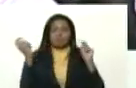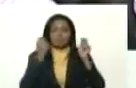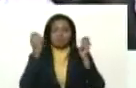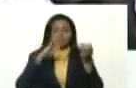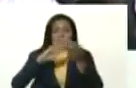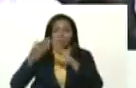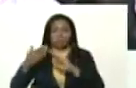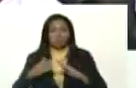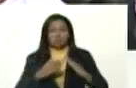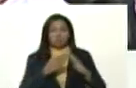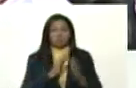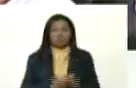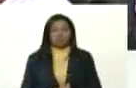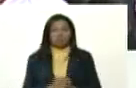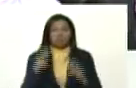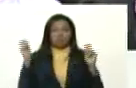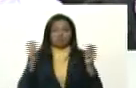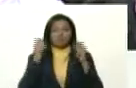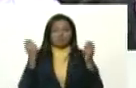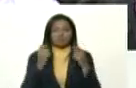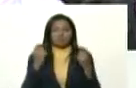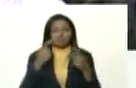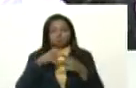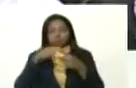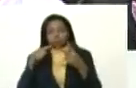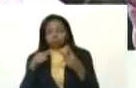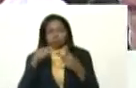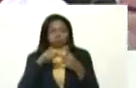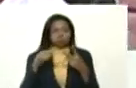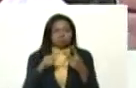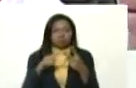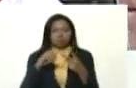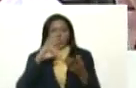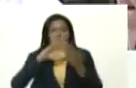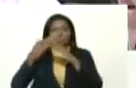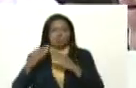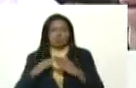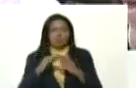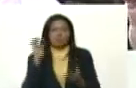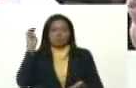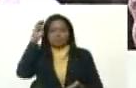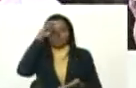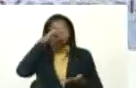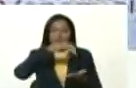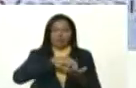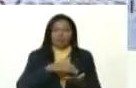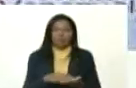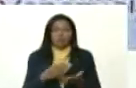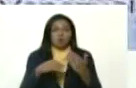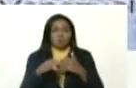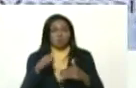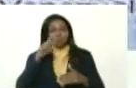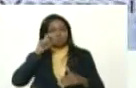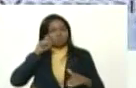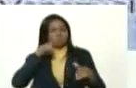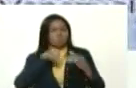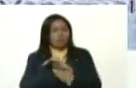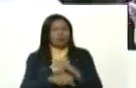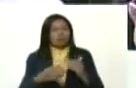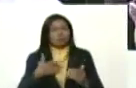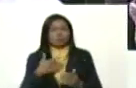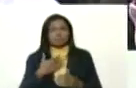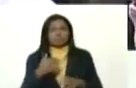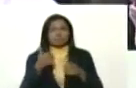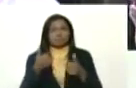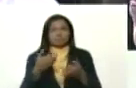comunales, las promotoras Gracie Camacaro y Carmen Granado del estado de Aragua. ¿Cómo te fue en el parto? ¿Cómo te sentiste?